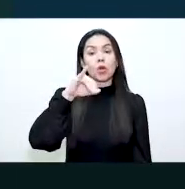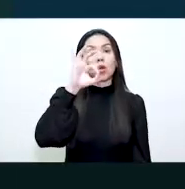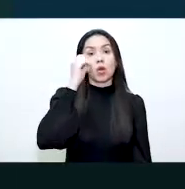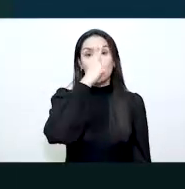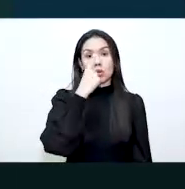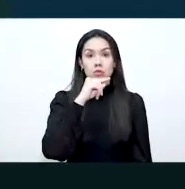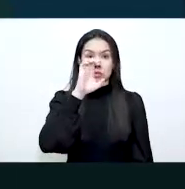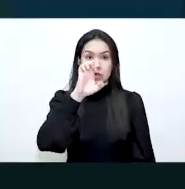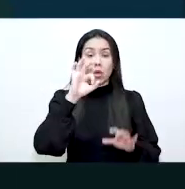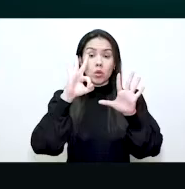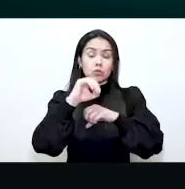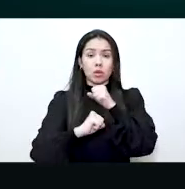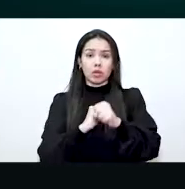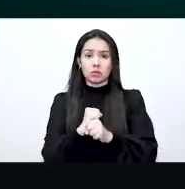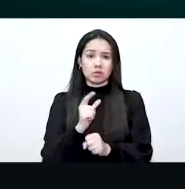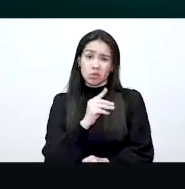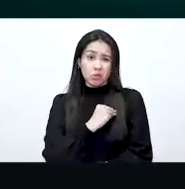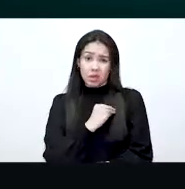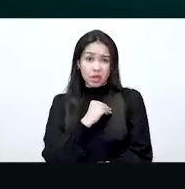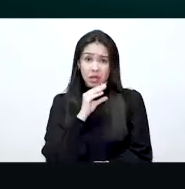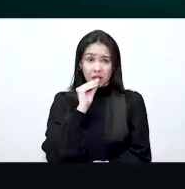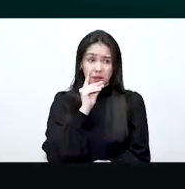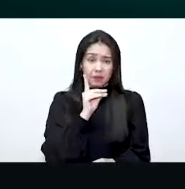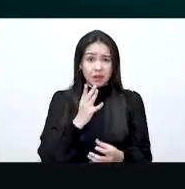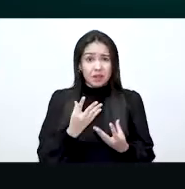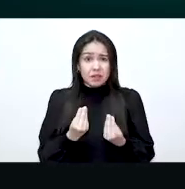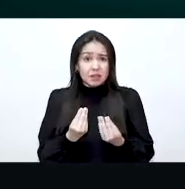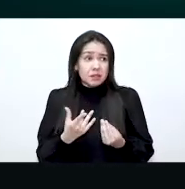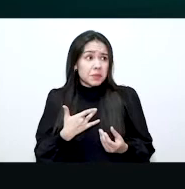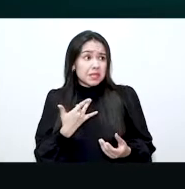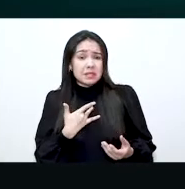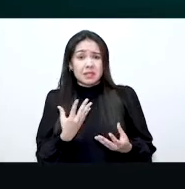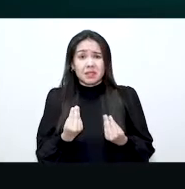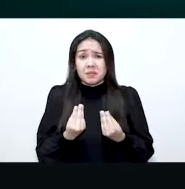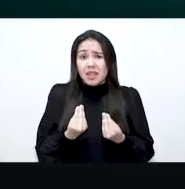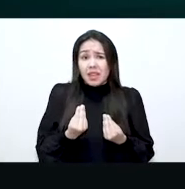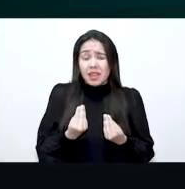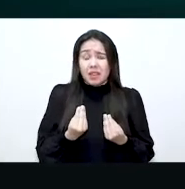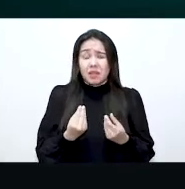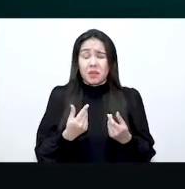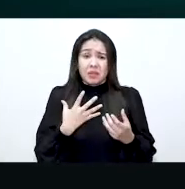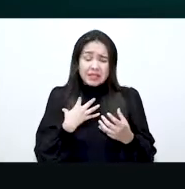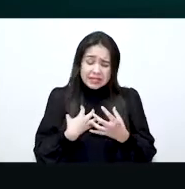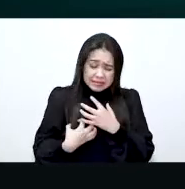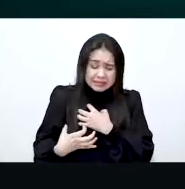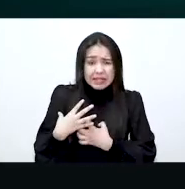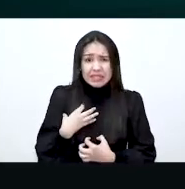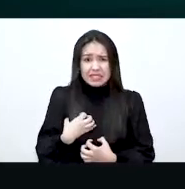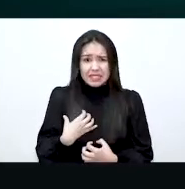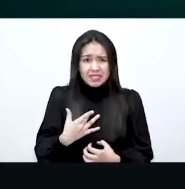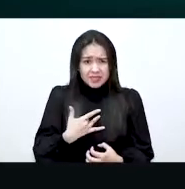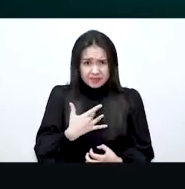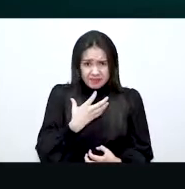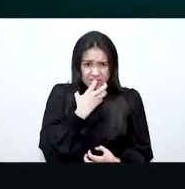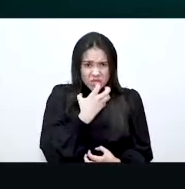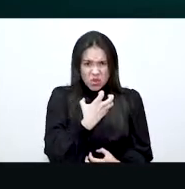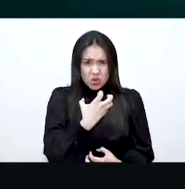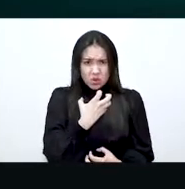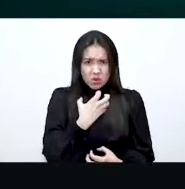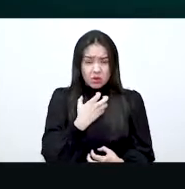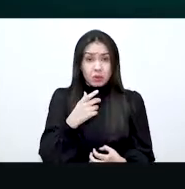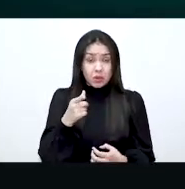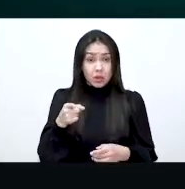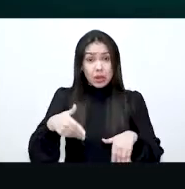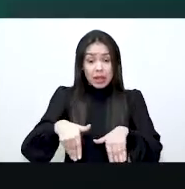José, de 8 años, no quiere hablar. Le pasó algo que le da mucha tristeza y enojo. Alguien en la